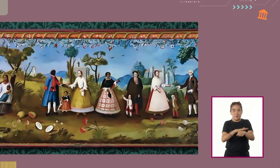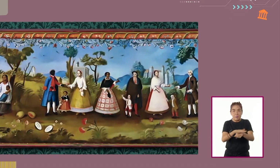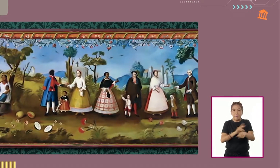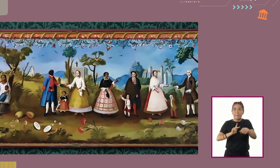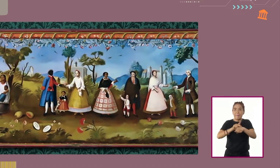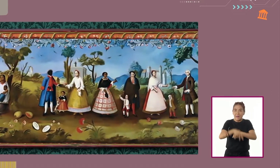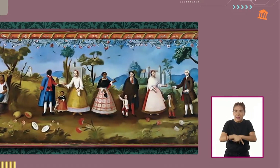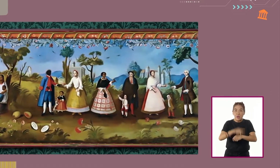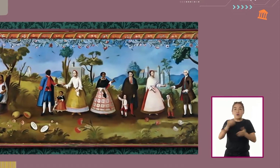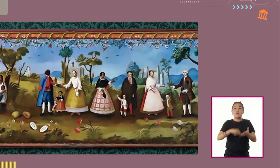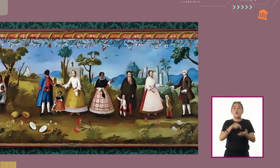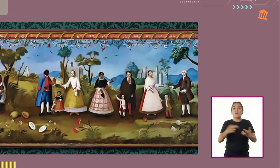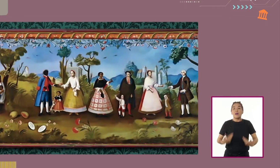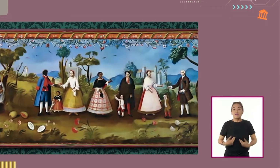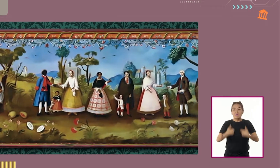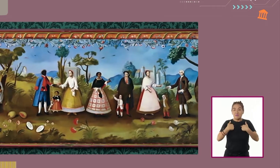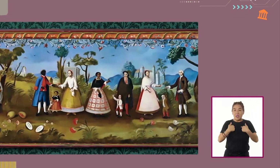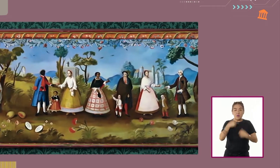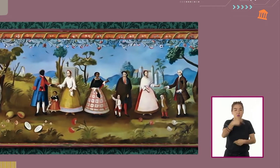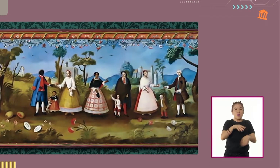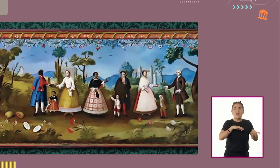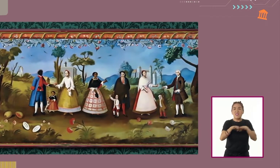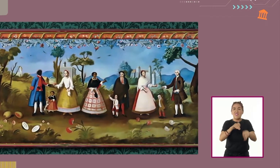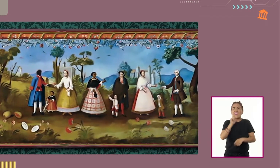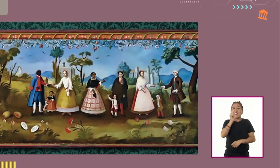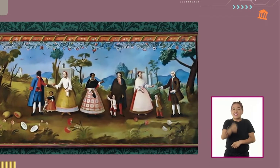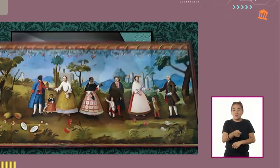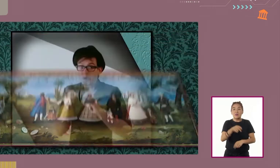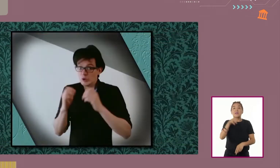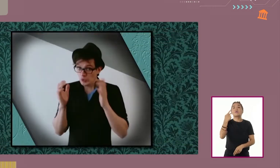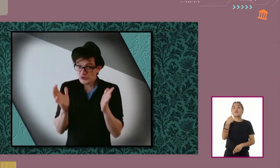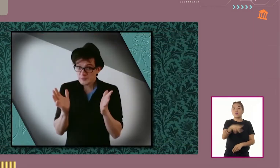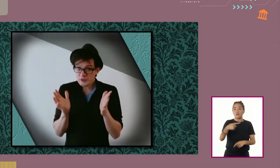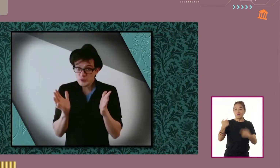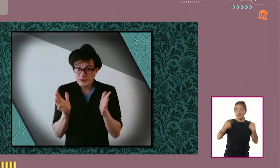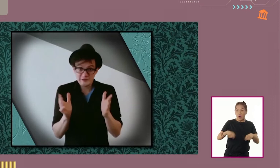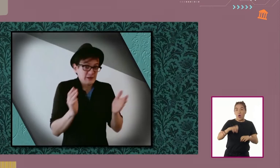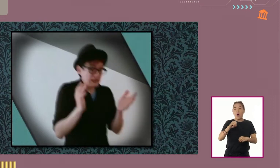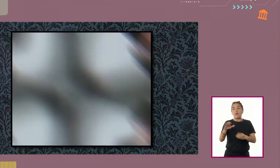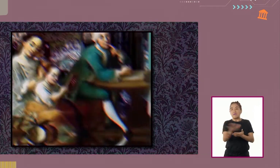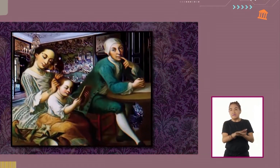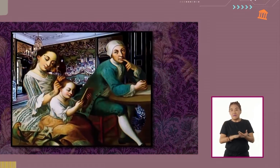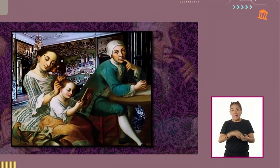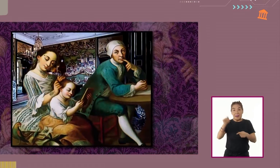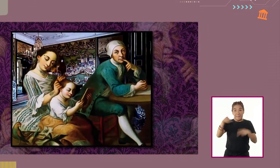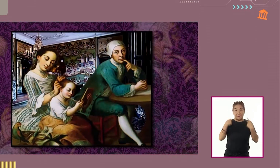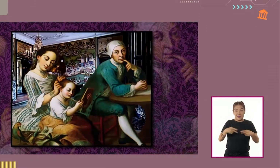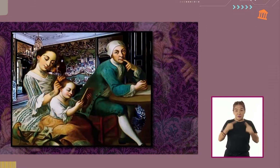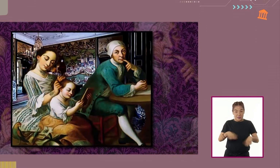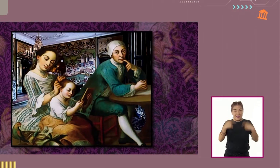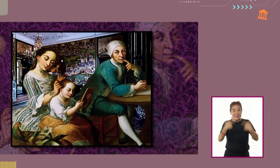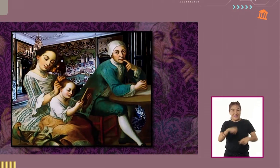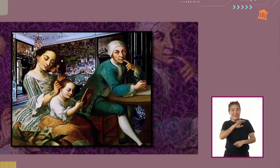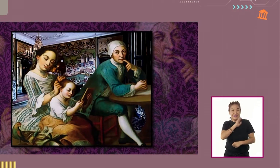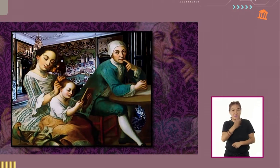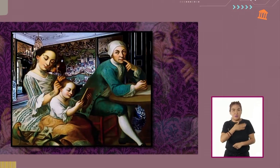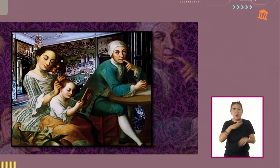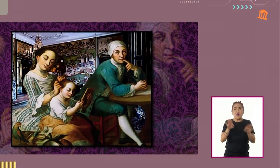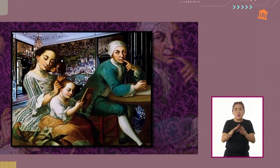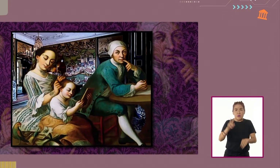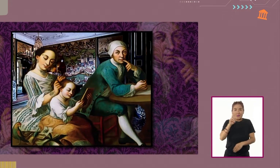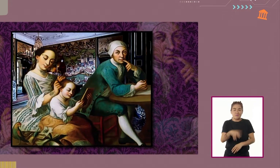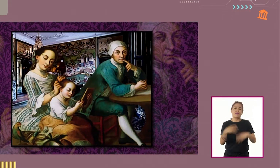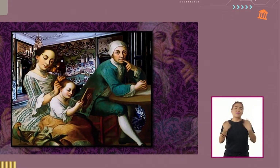el lugar de residencia, la ocupación laboral y el nivel de riqueza. Los españoles y algunos criollos gozaron de